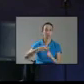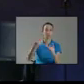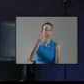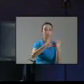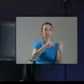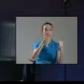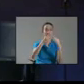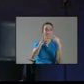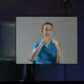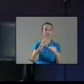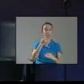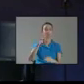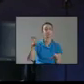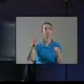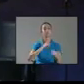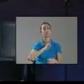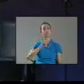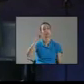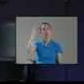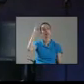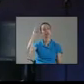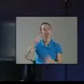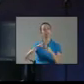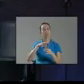Y me pagan 500.